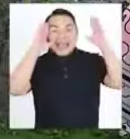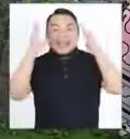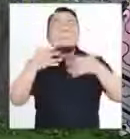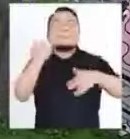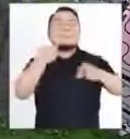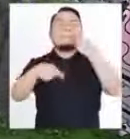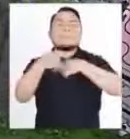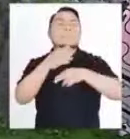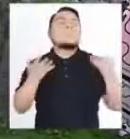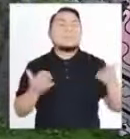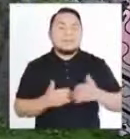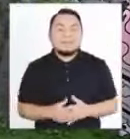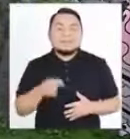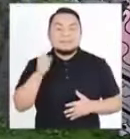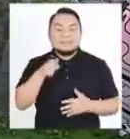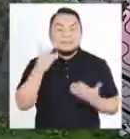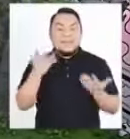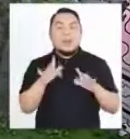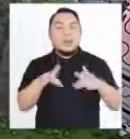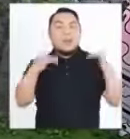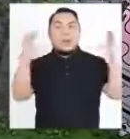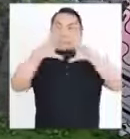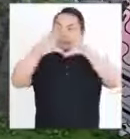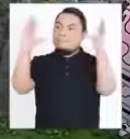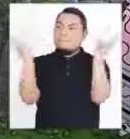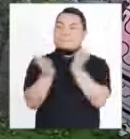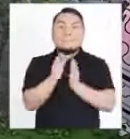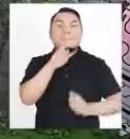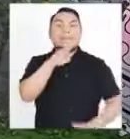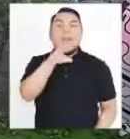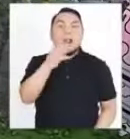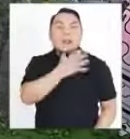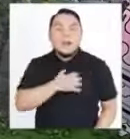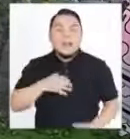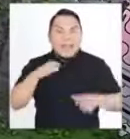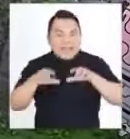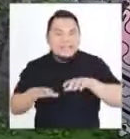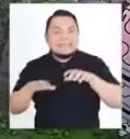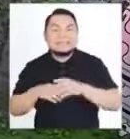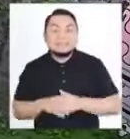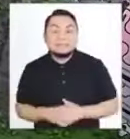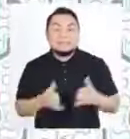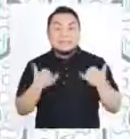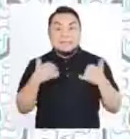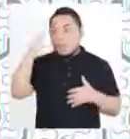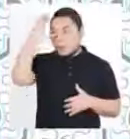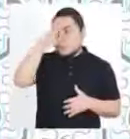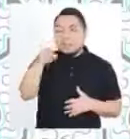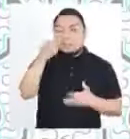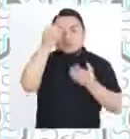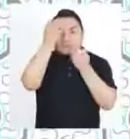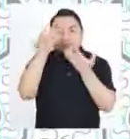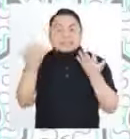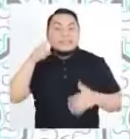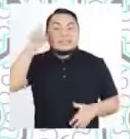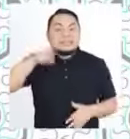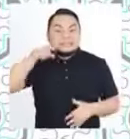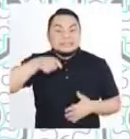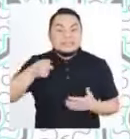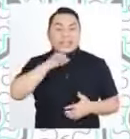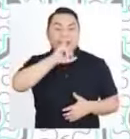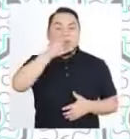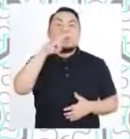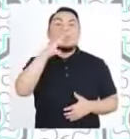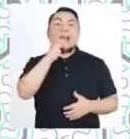¡Hola! Estamos de vuelta en ¡El Mágico Mundo de Decao! Estábamos buscando la información